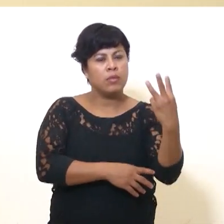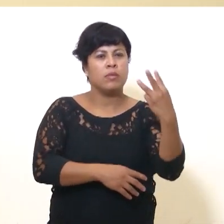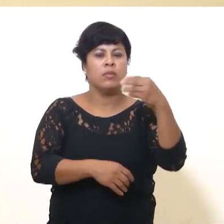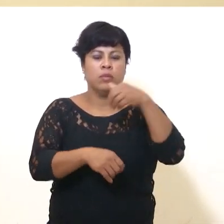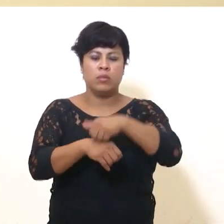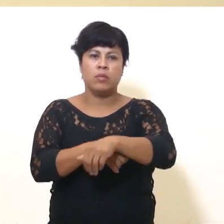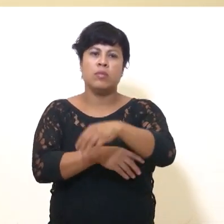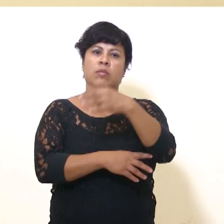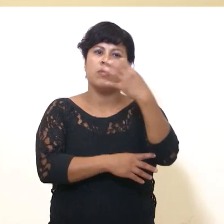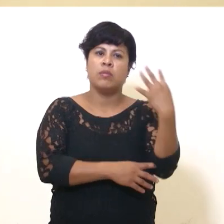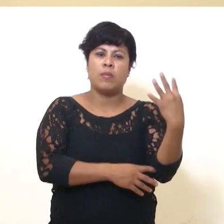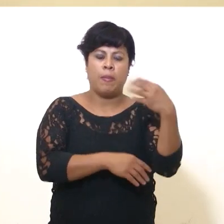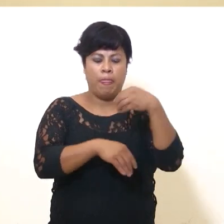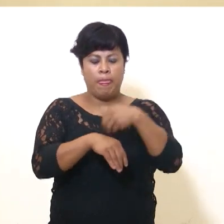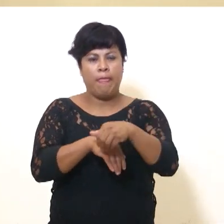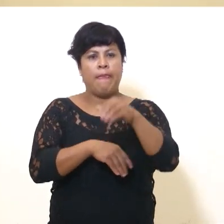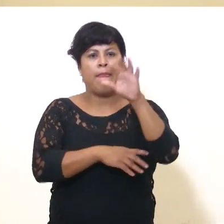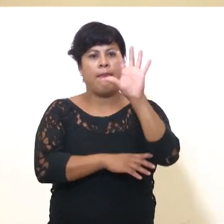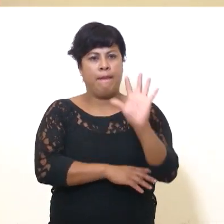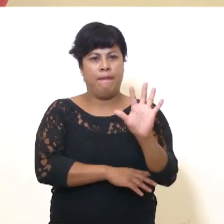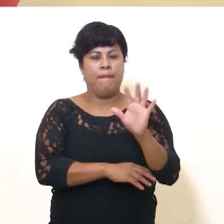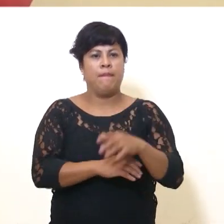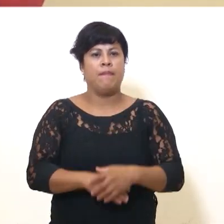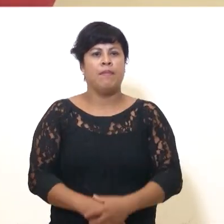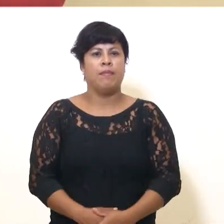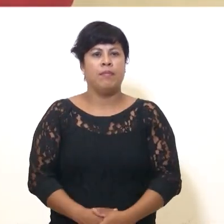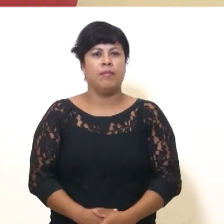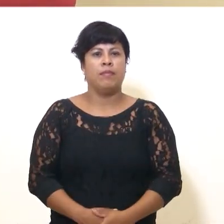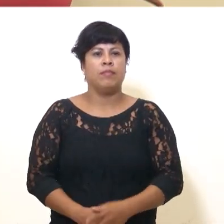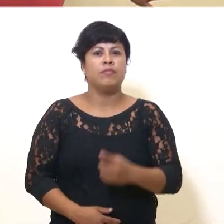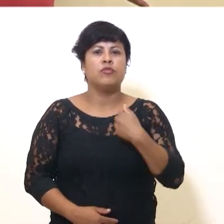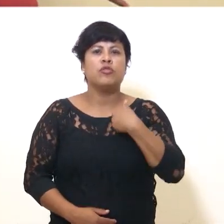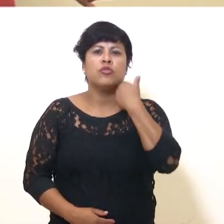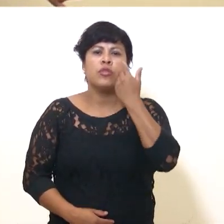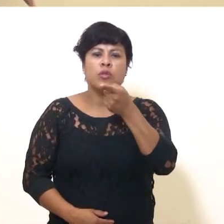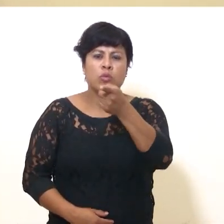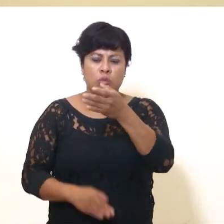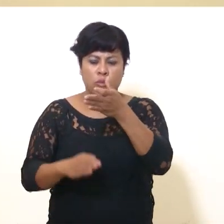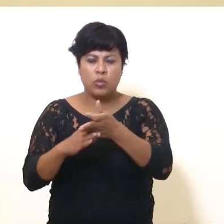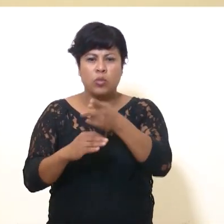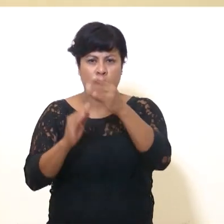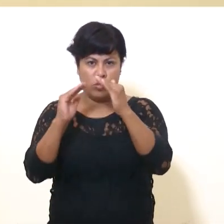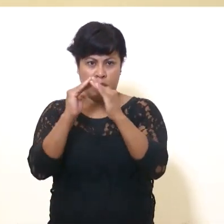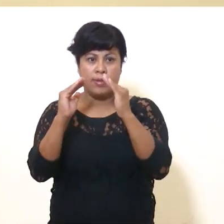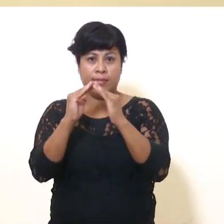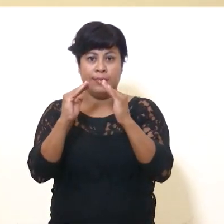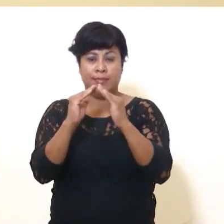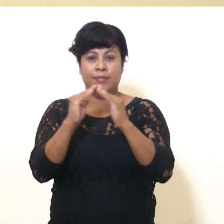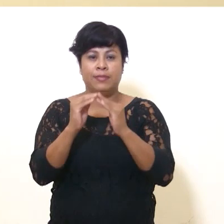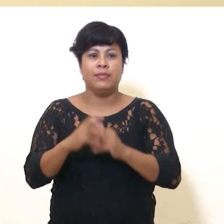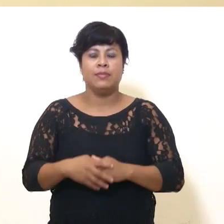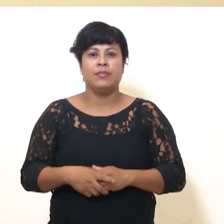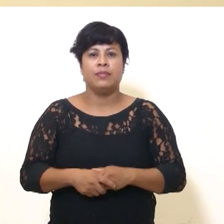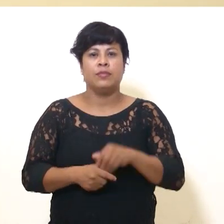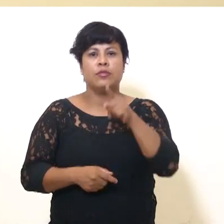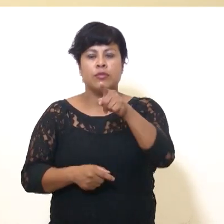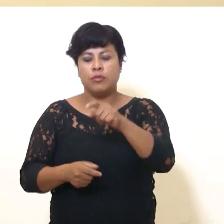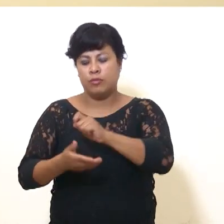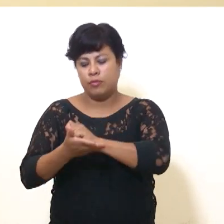2, número 3, número 4 y número 5. ¿Qué quiero que hagas el día de hoy en